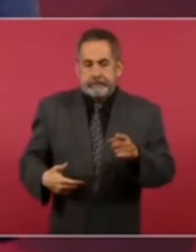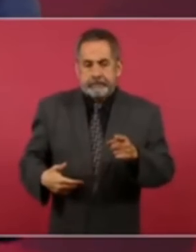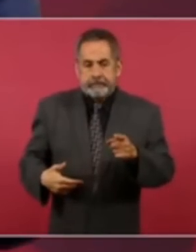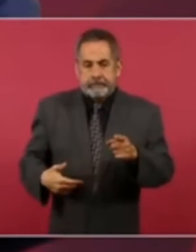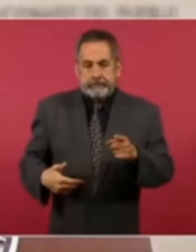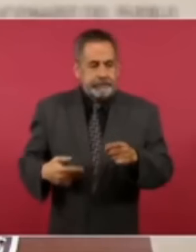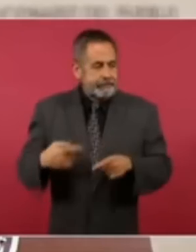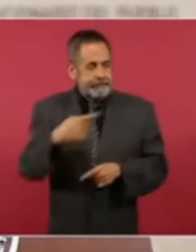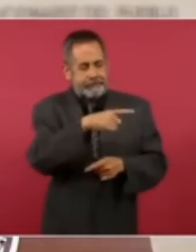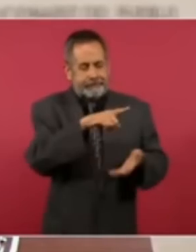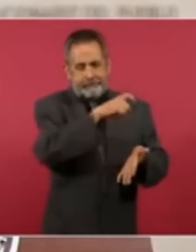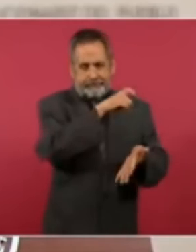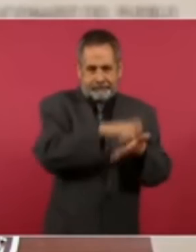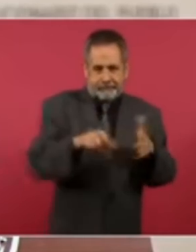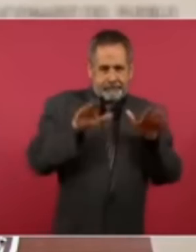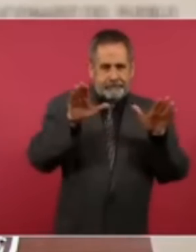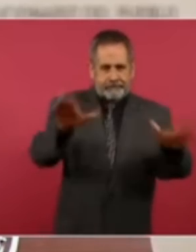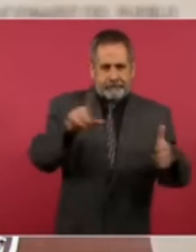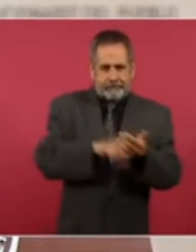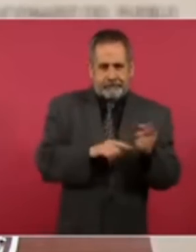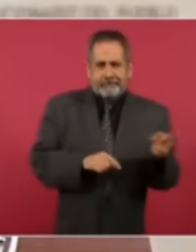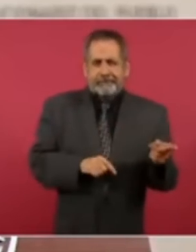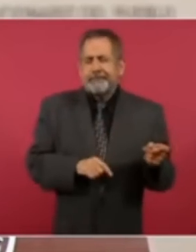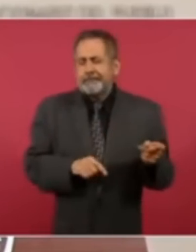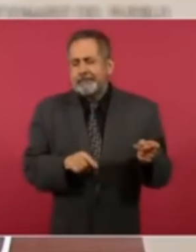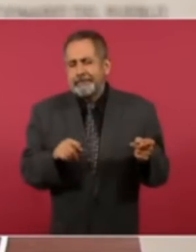que compró el avión de